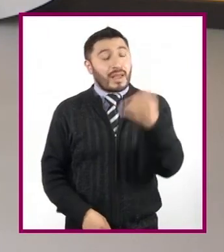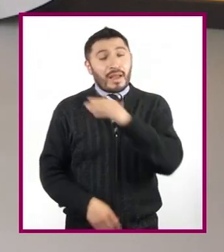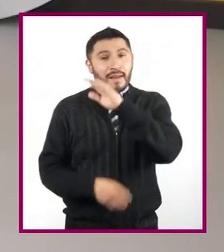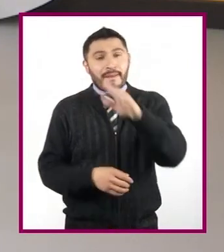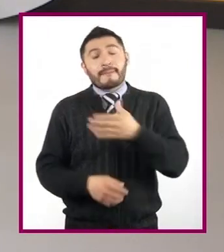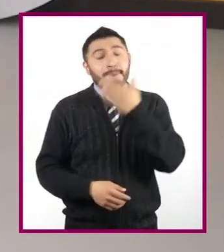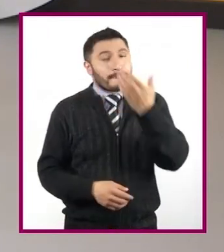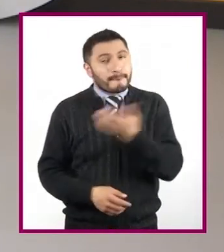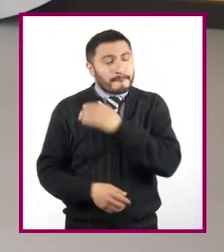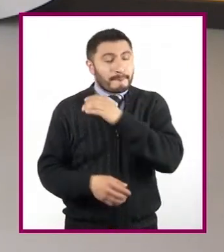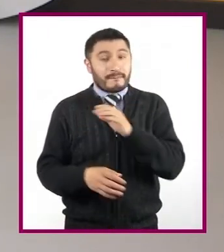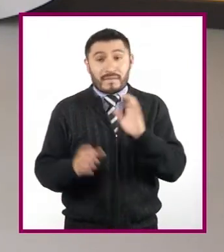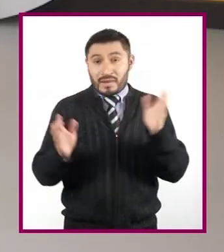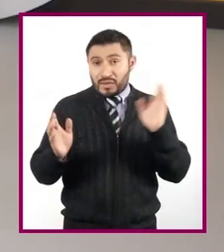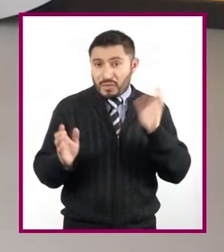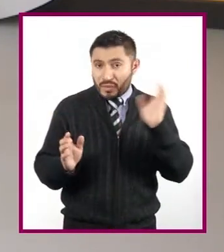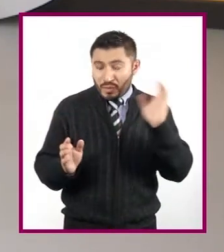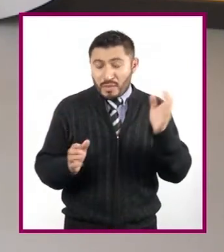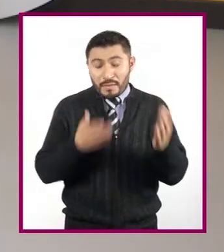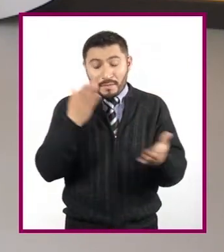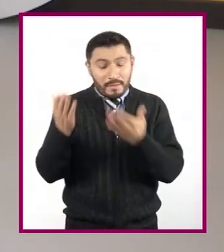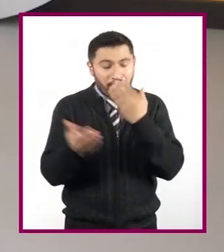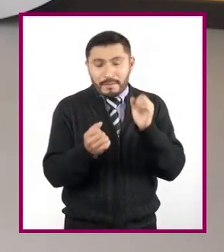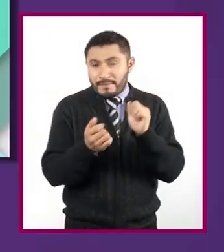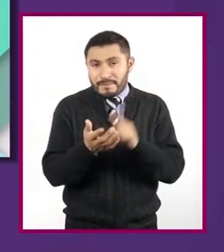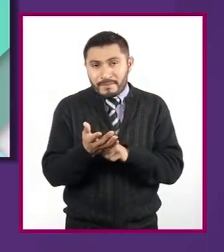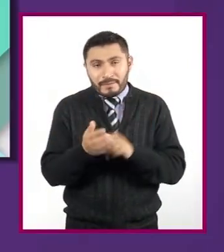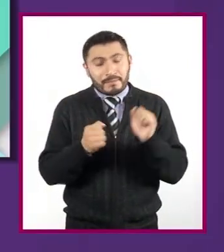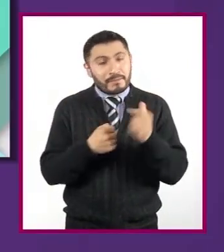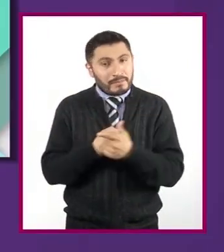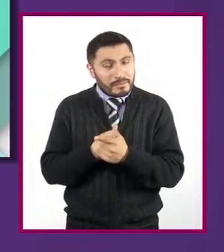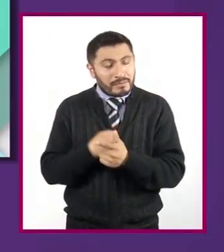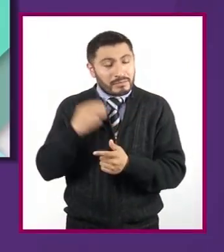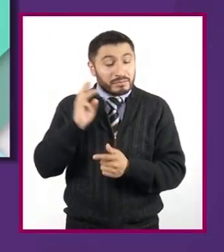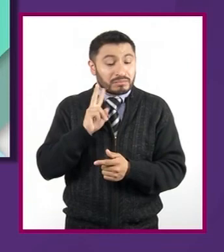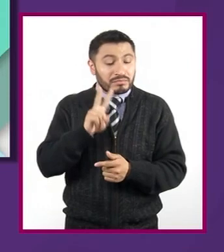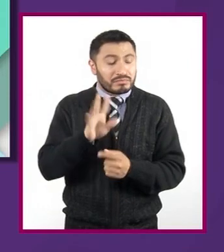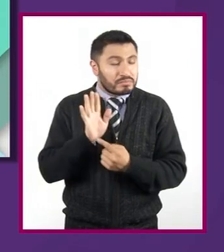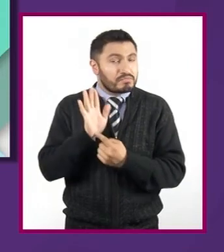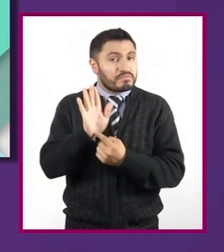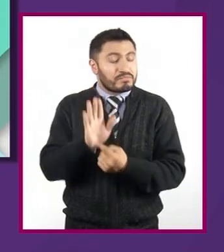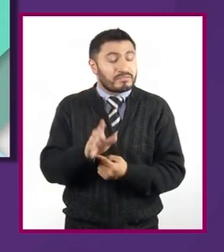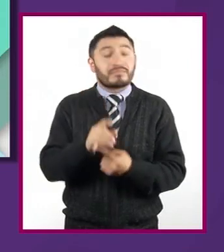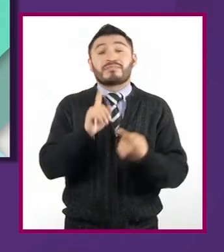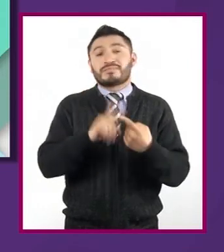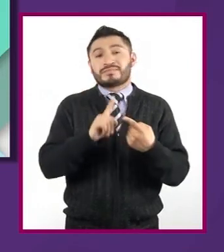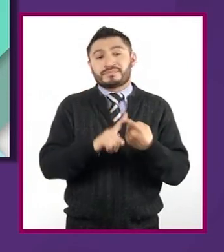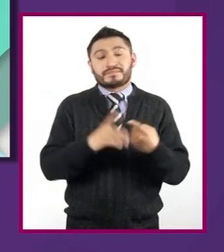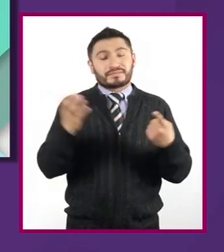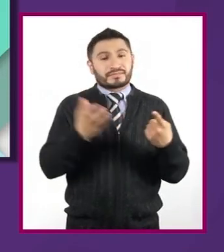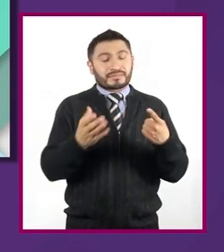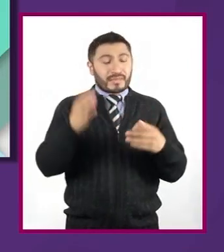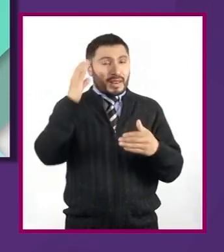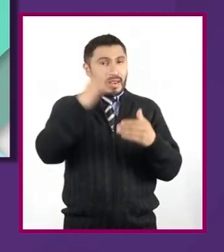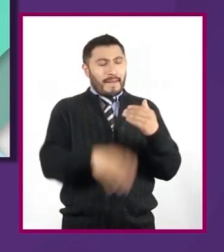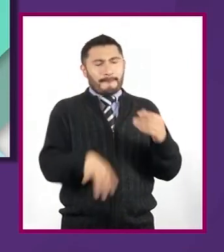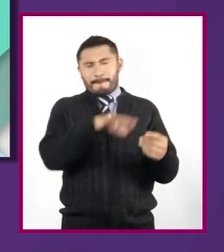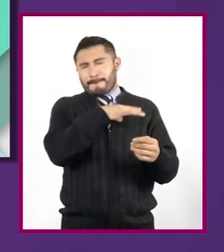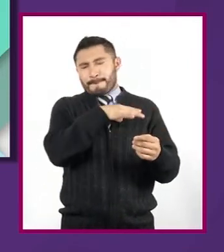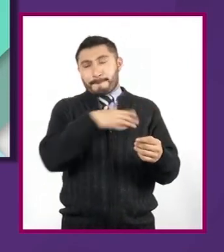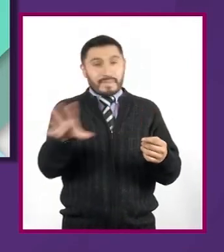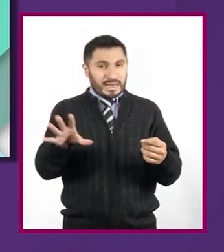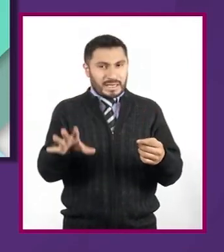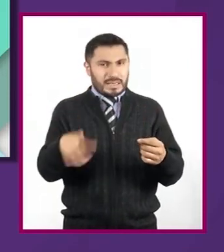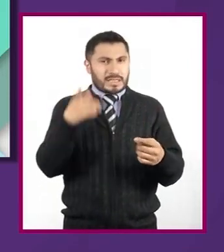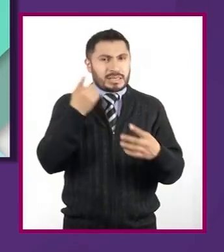pueden cometer al estudiar una muestra son: 1. Hacer conclusiones muy generales